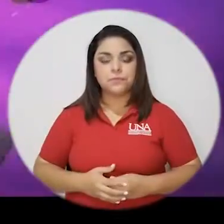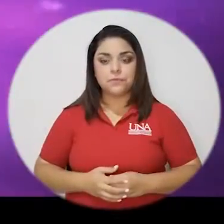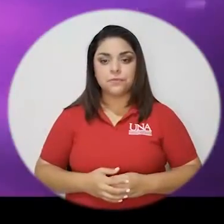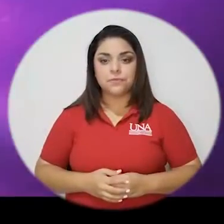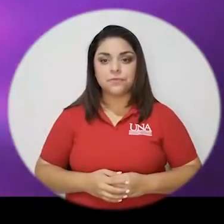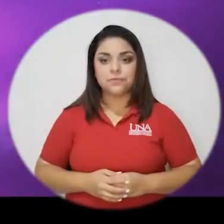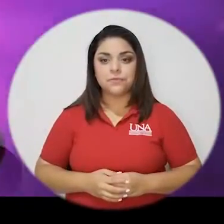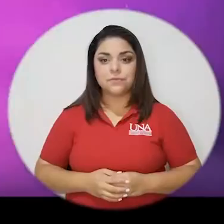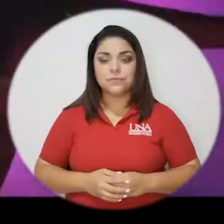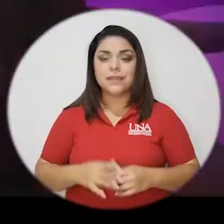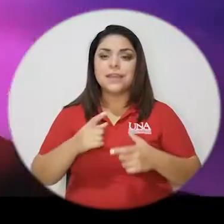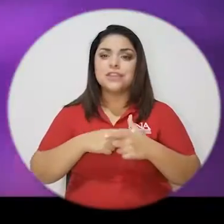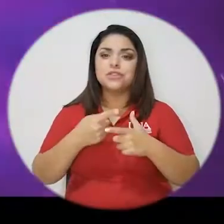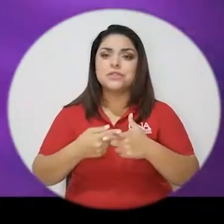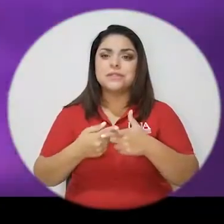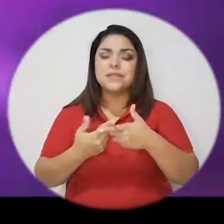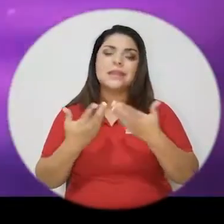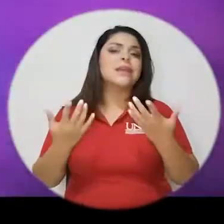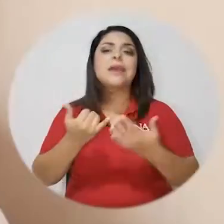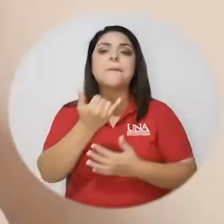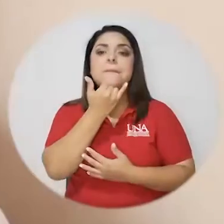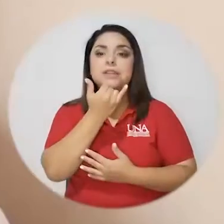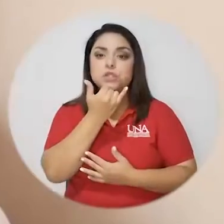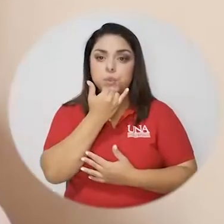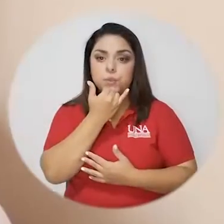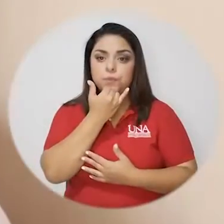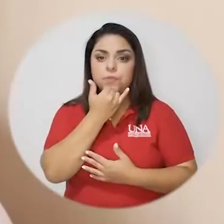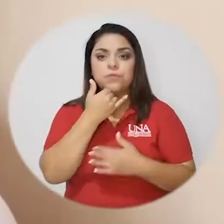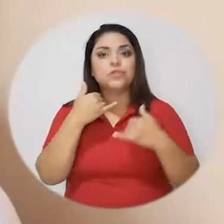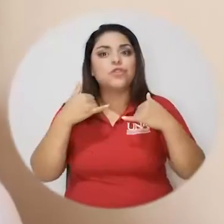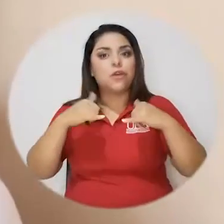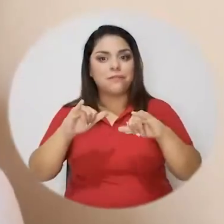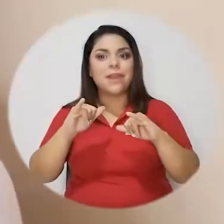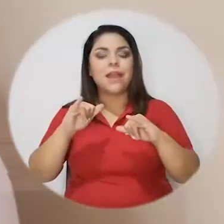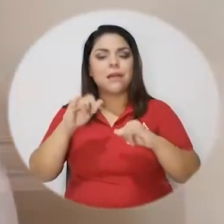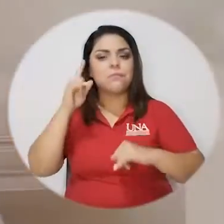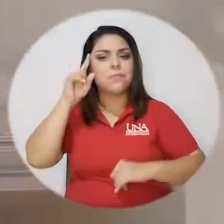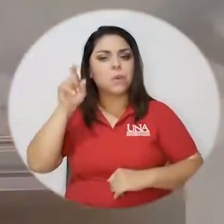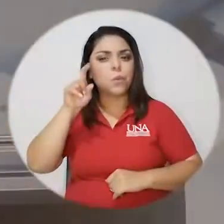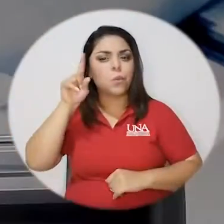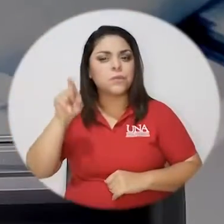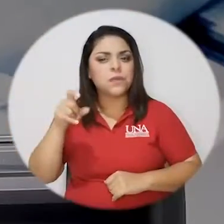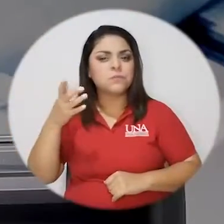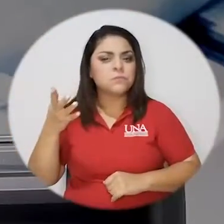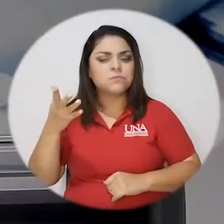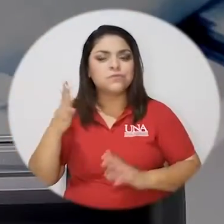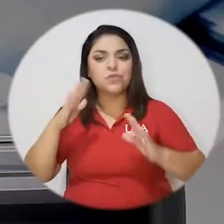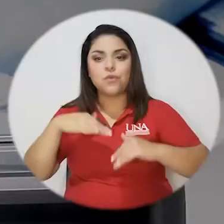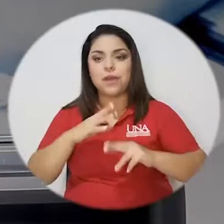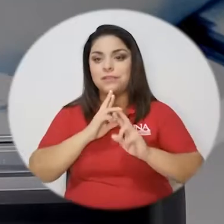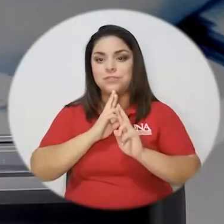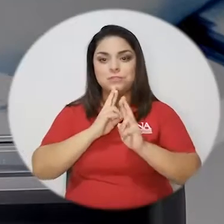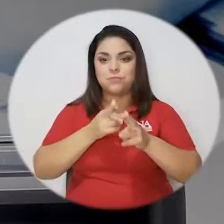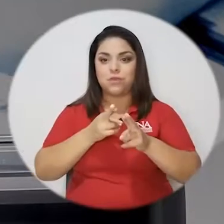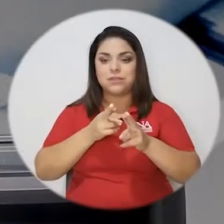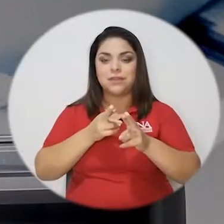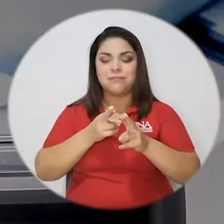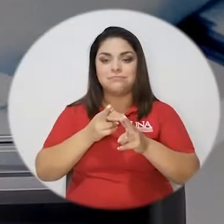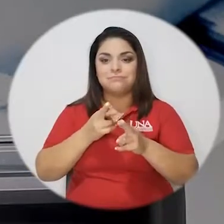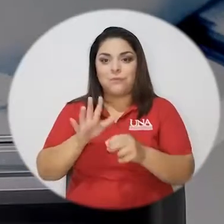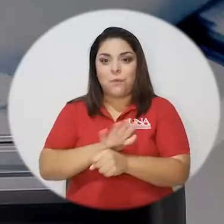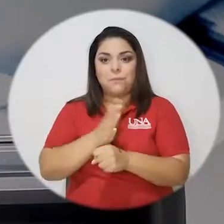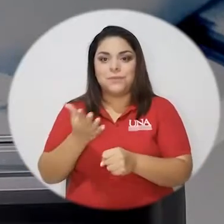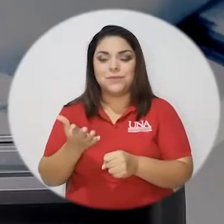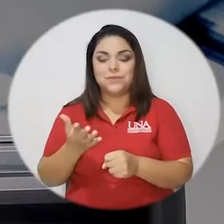Entonces, ¿qué pasó? Todavía son preguntas que están sin respuesta por